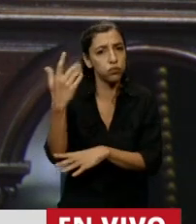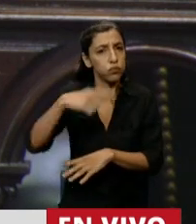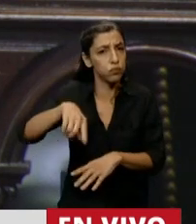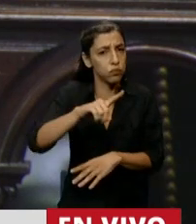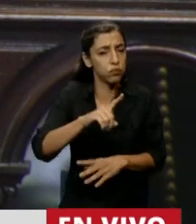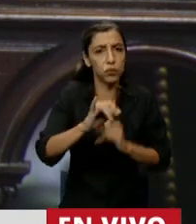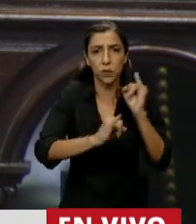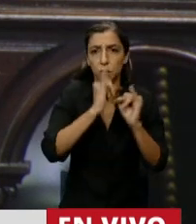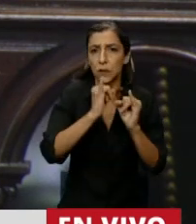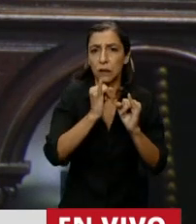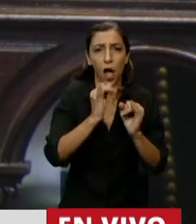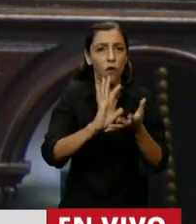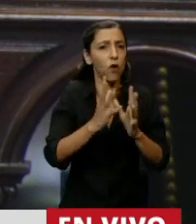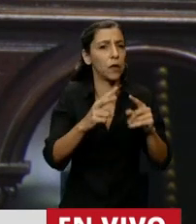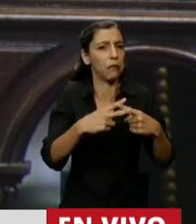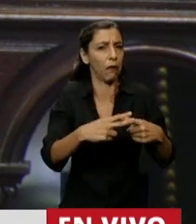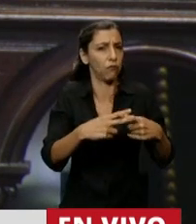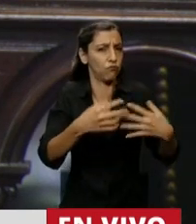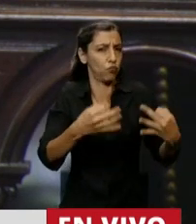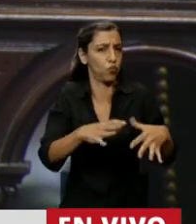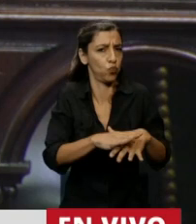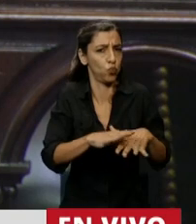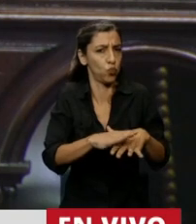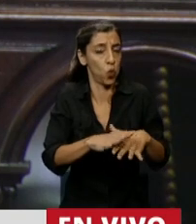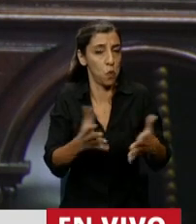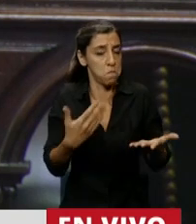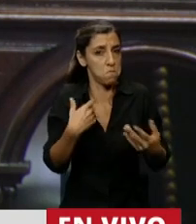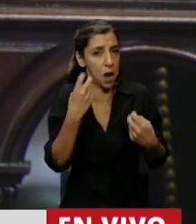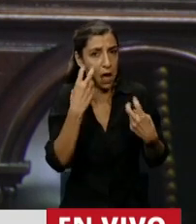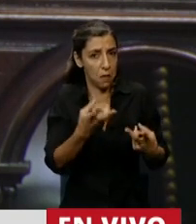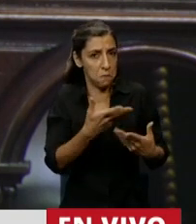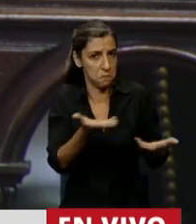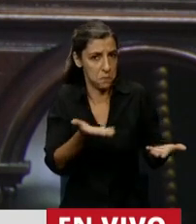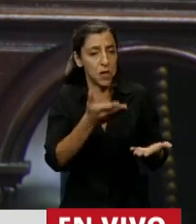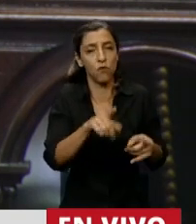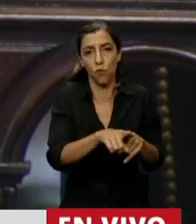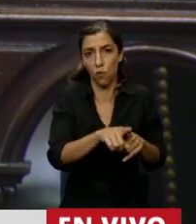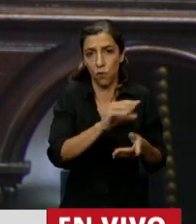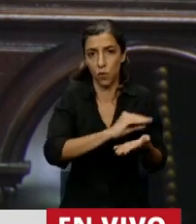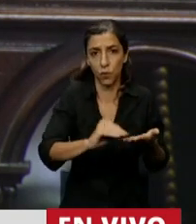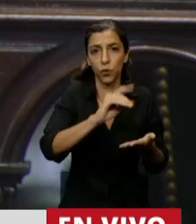solvencia técnica admirable para este Congreso, como es el de Alejandro Cacace.